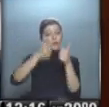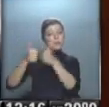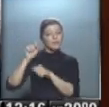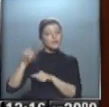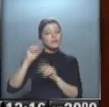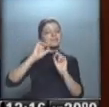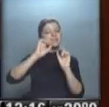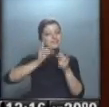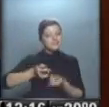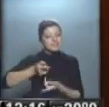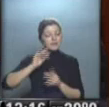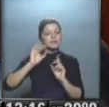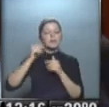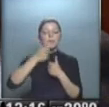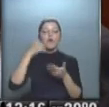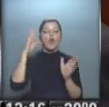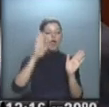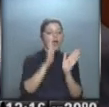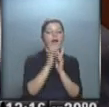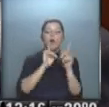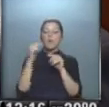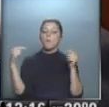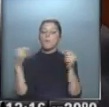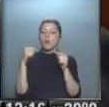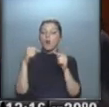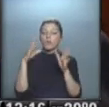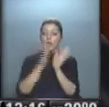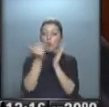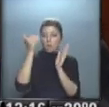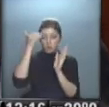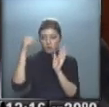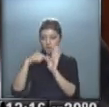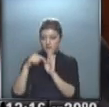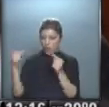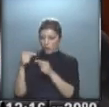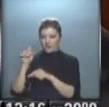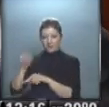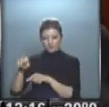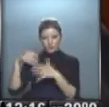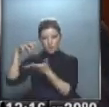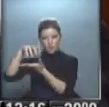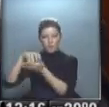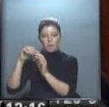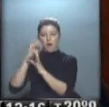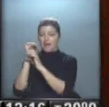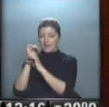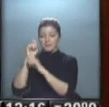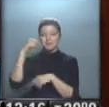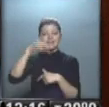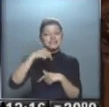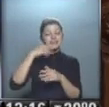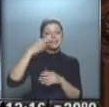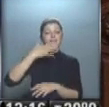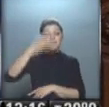la inconstitucionalidad de lo que sí afecta al Grupo Clarín. Por lo tanto, creemos que si se sostiene esta resolución y